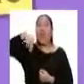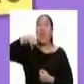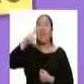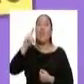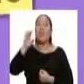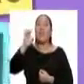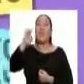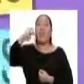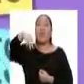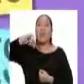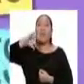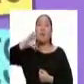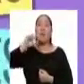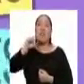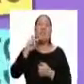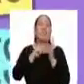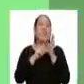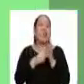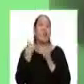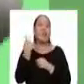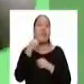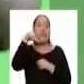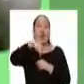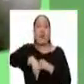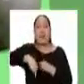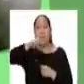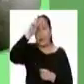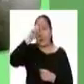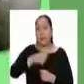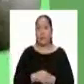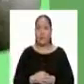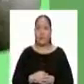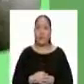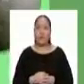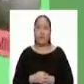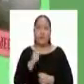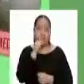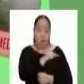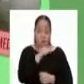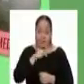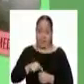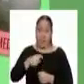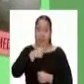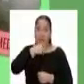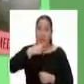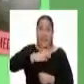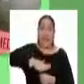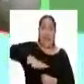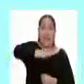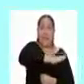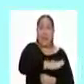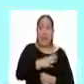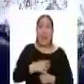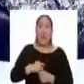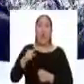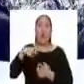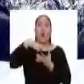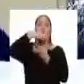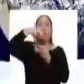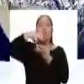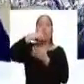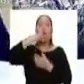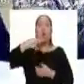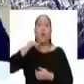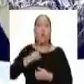de ecosistemas y especies quiere decir que gracias a que contamos con áreas desérticas, húmedas y frías, permite que